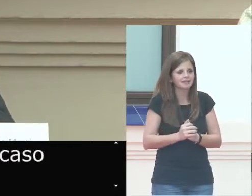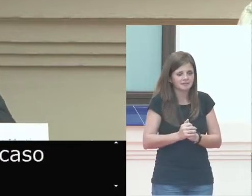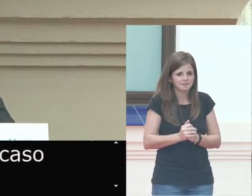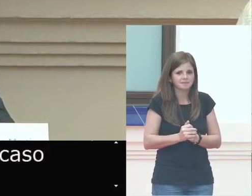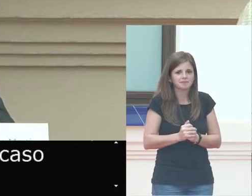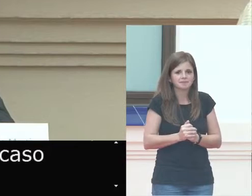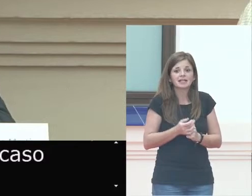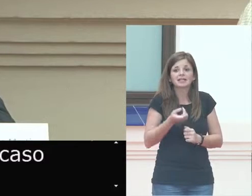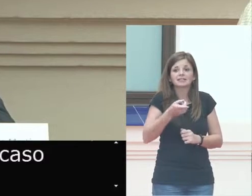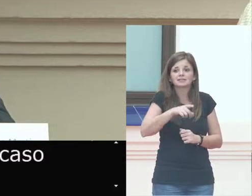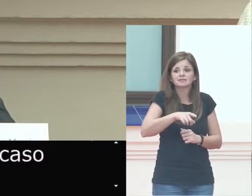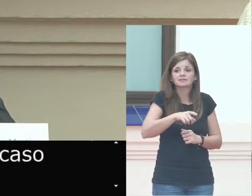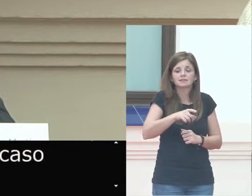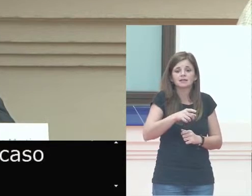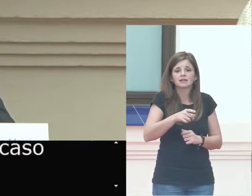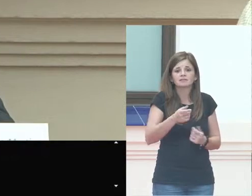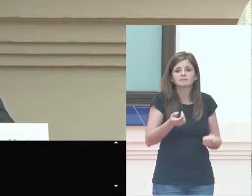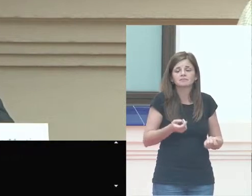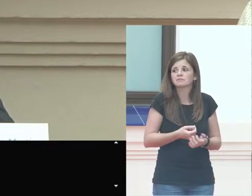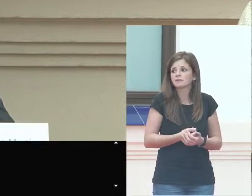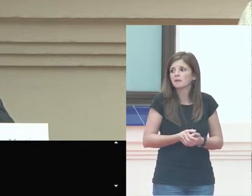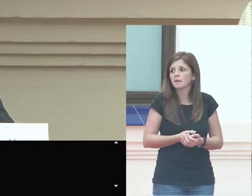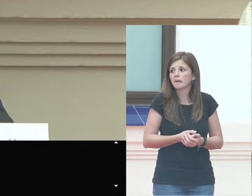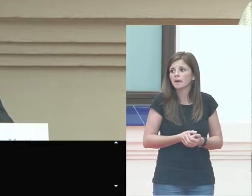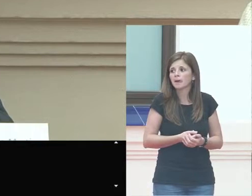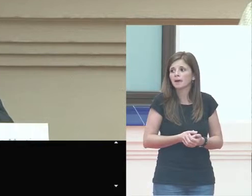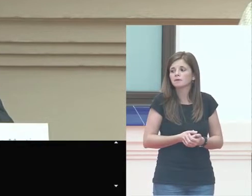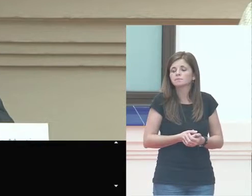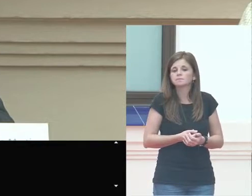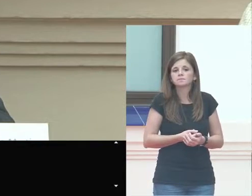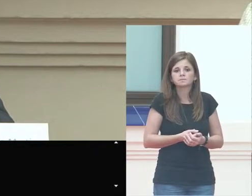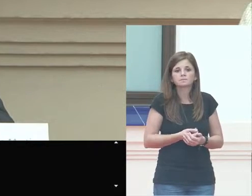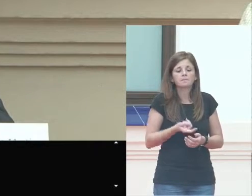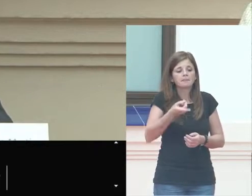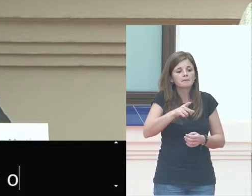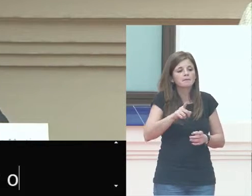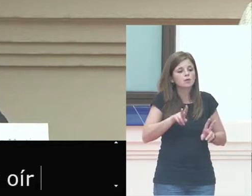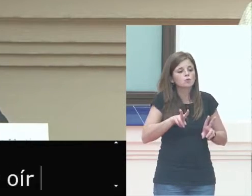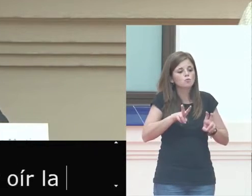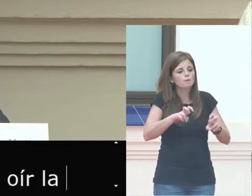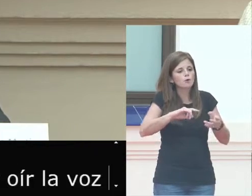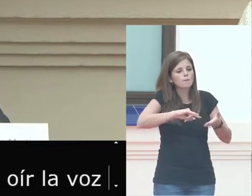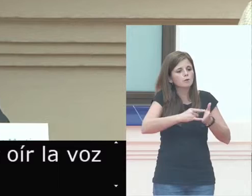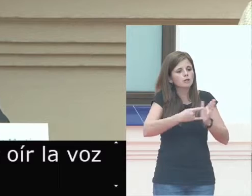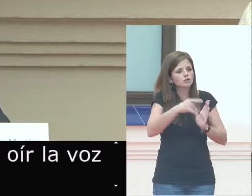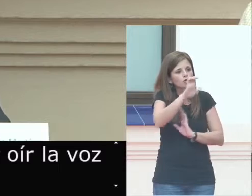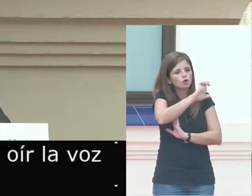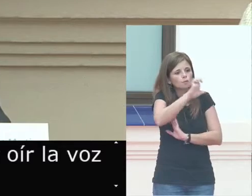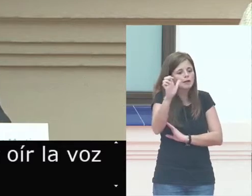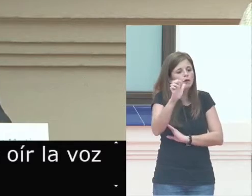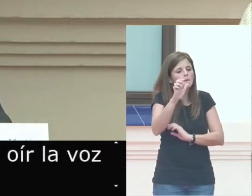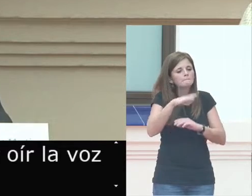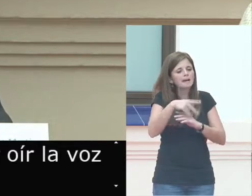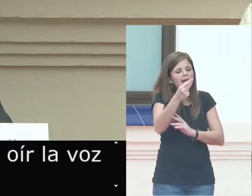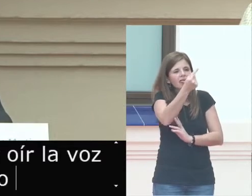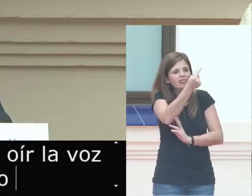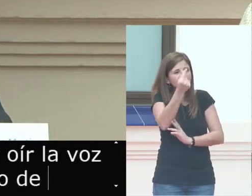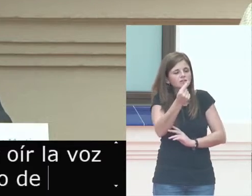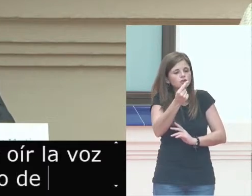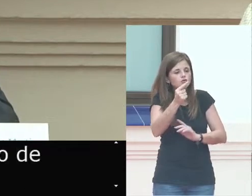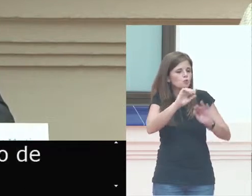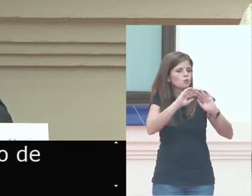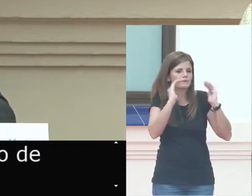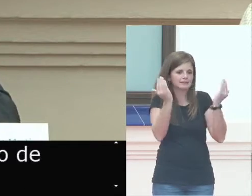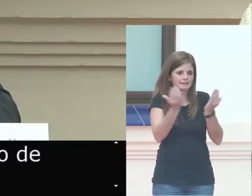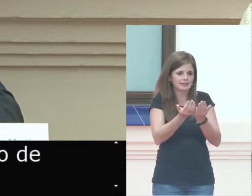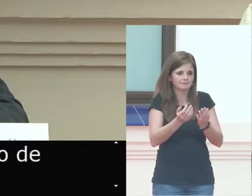el medio para hacer oír la voz nacional en el nuevo proyecto europeo de diseño universal. Entonces,